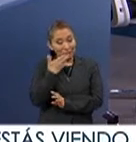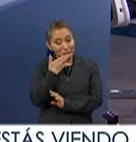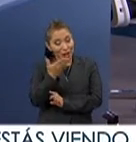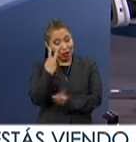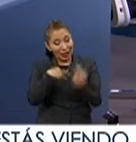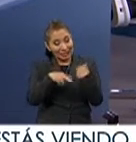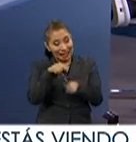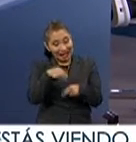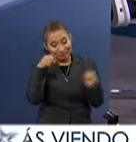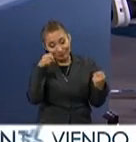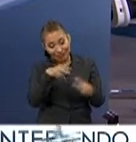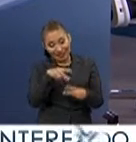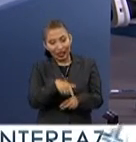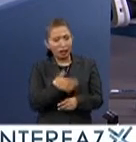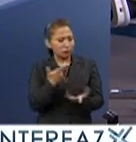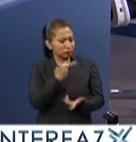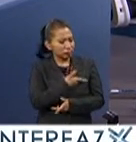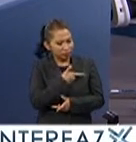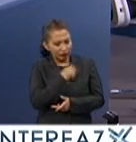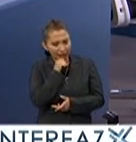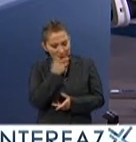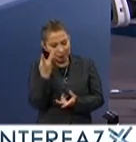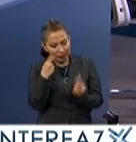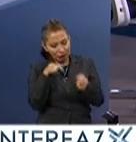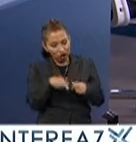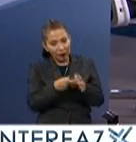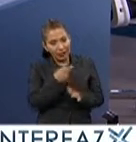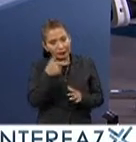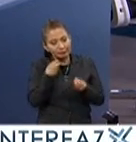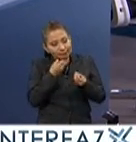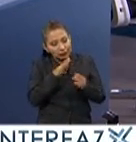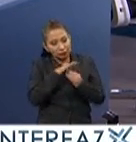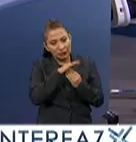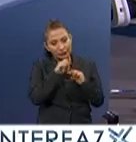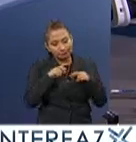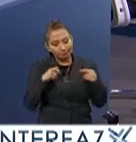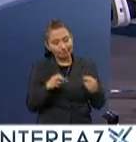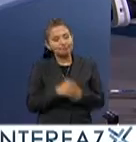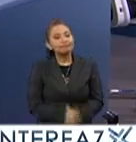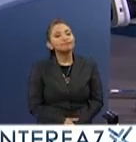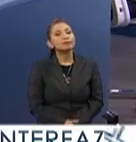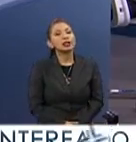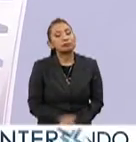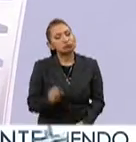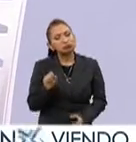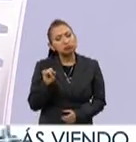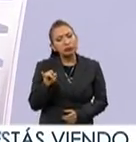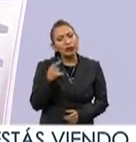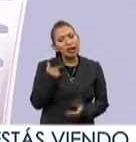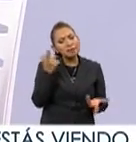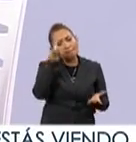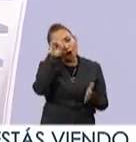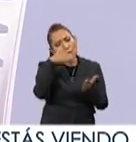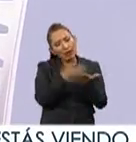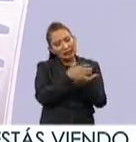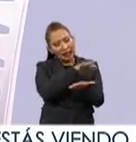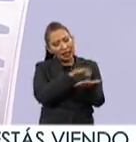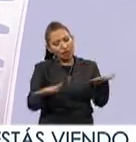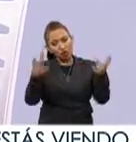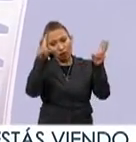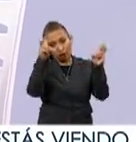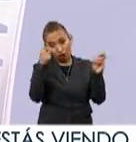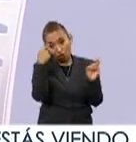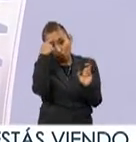ahora te veo yo. Ay, no, al contrario, un placer también estar aquí otra vez compartiendo mesa. Muy bien. Y sí, bueno, pues la propuesta de lectura,